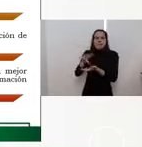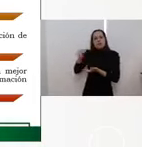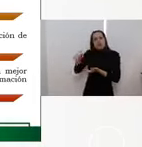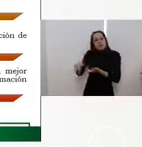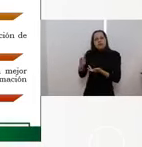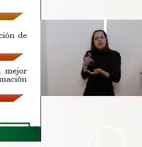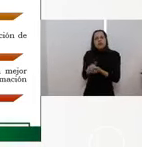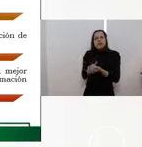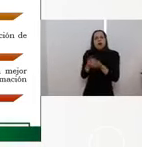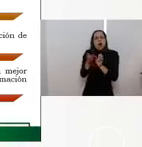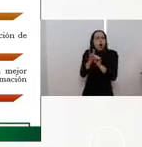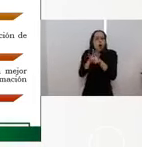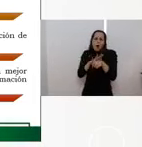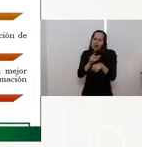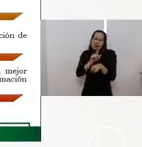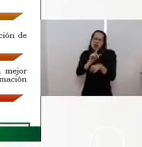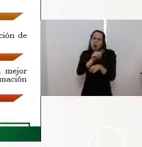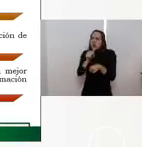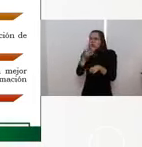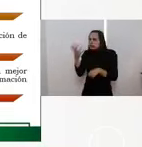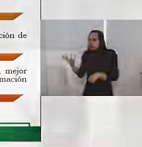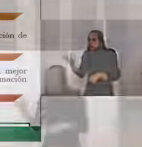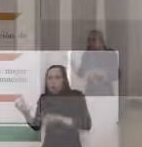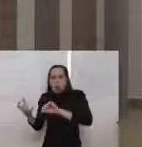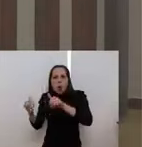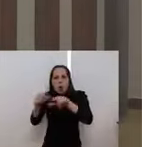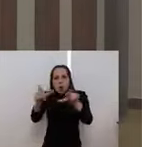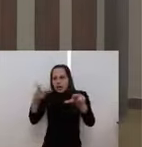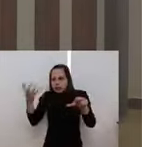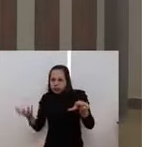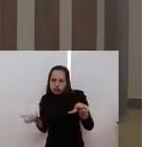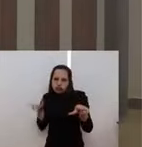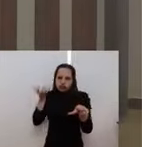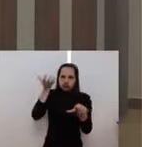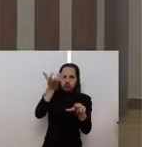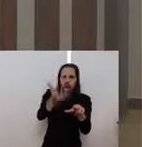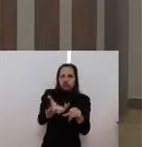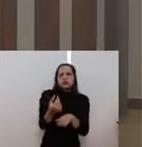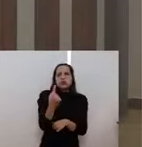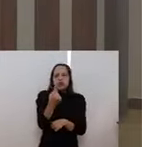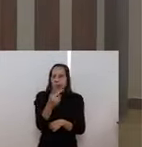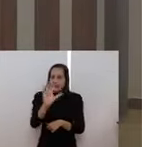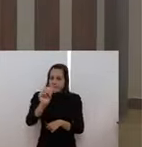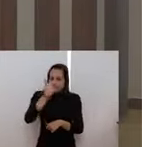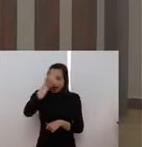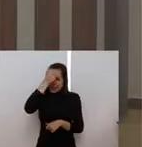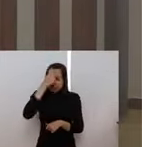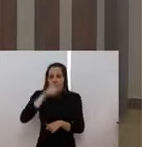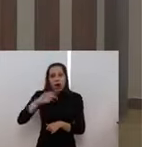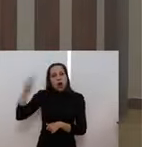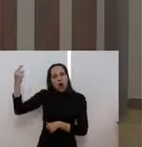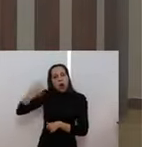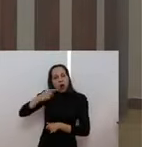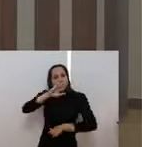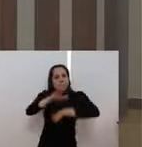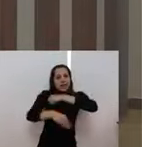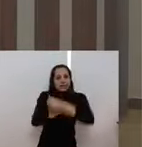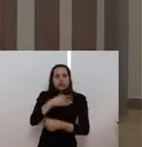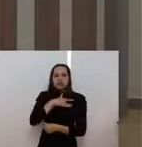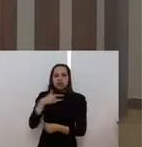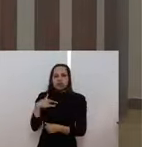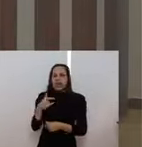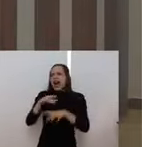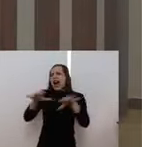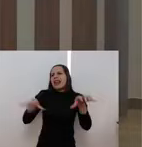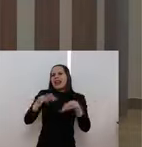cobit inicialmente al área de consulta externa es solo atendíamos consulta prioritaria y esa fue una orden del ministerio de salud cerrar las